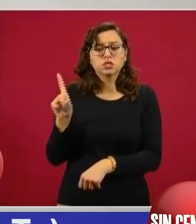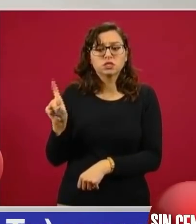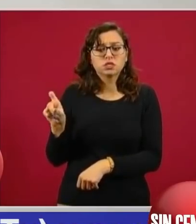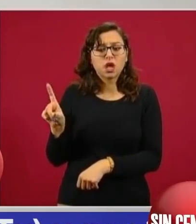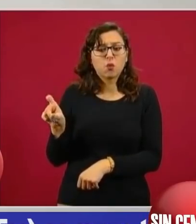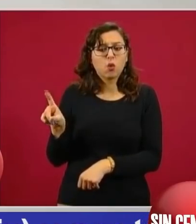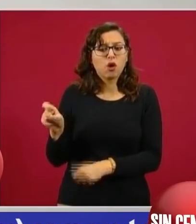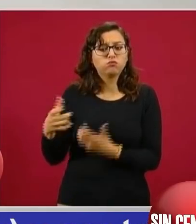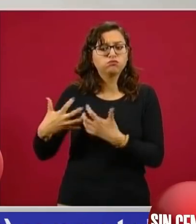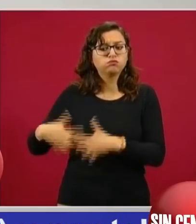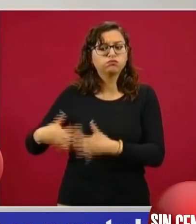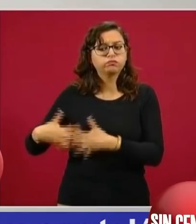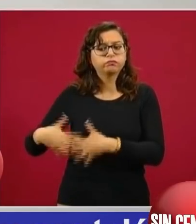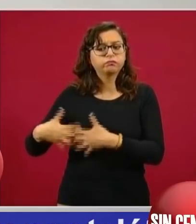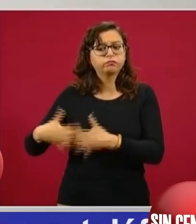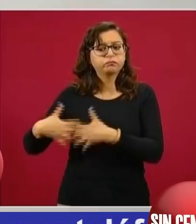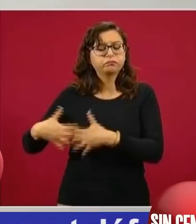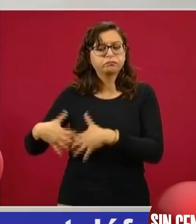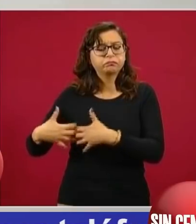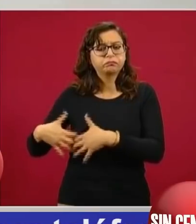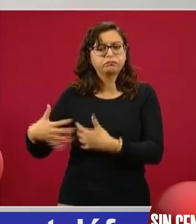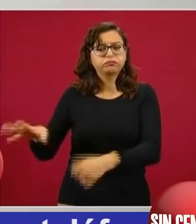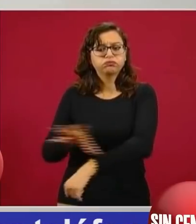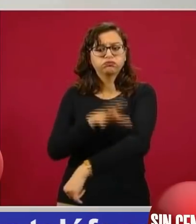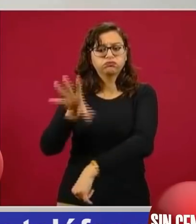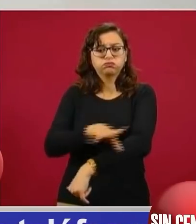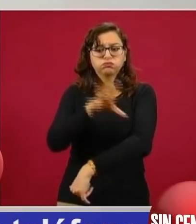renovable y se trata de energía limpia